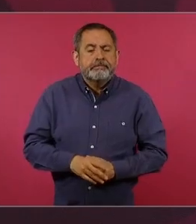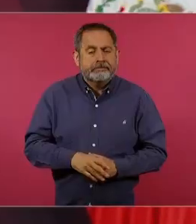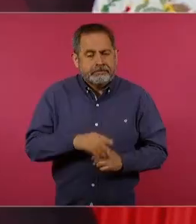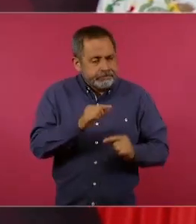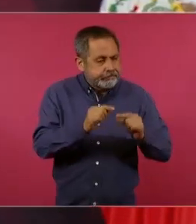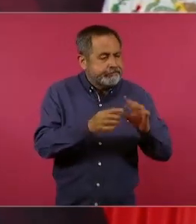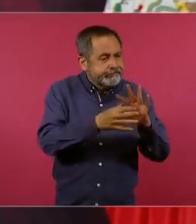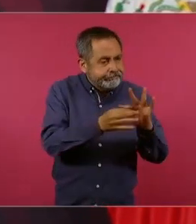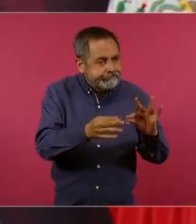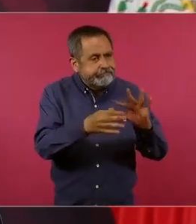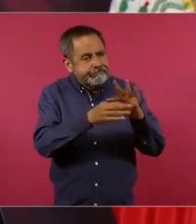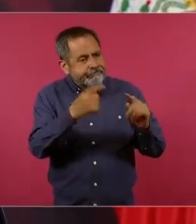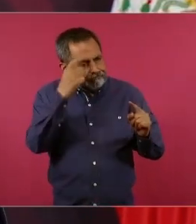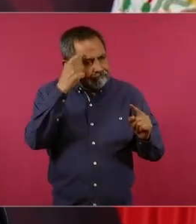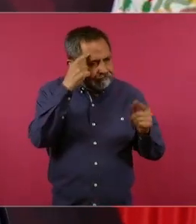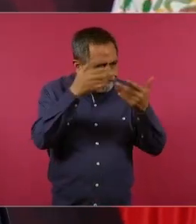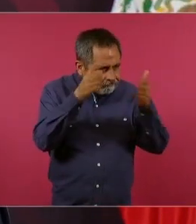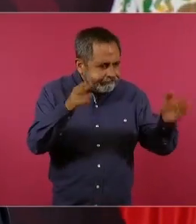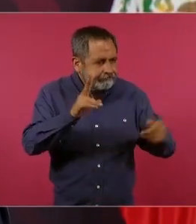quitándoles